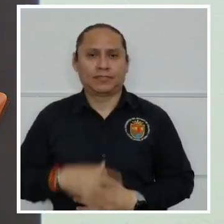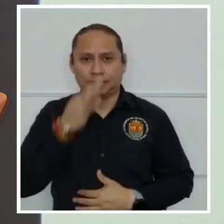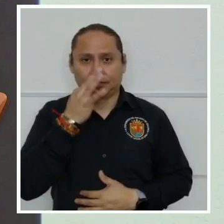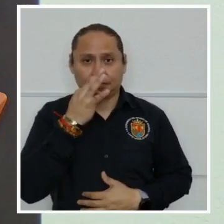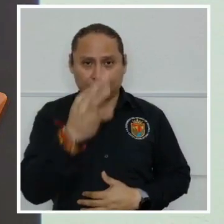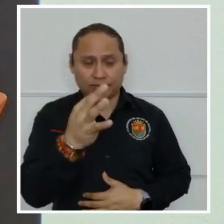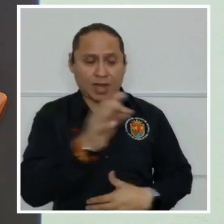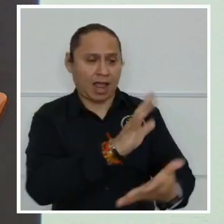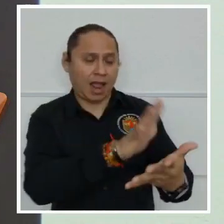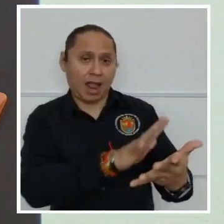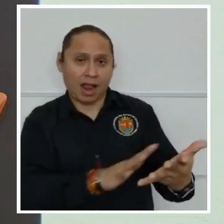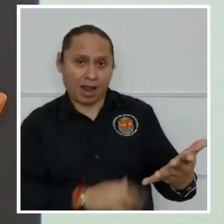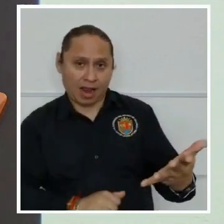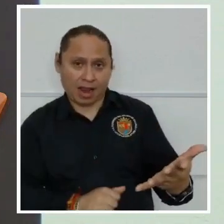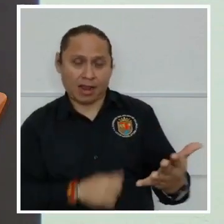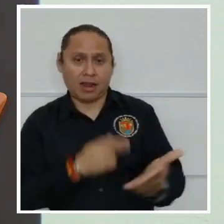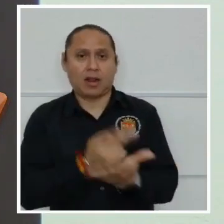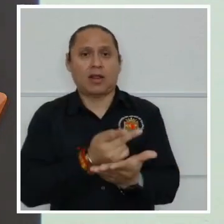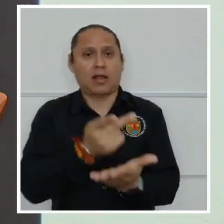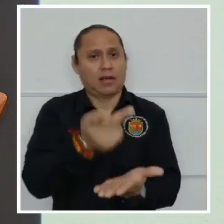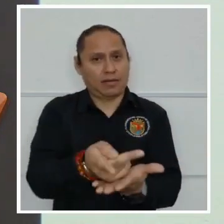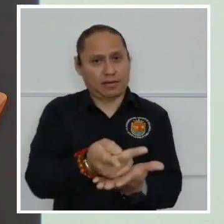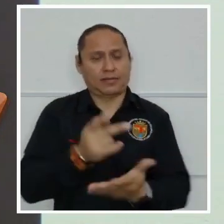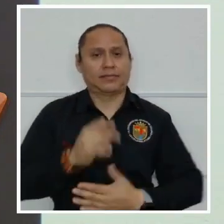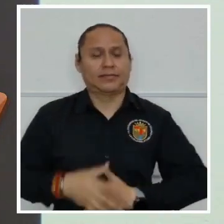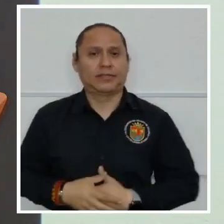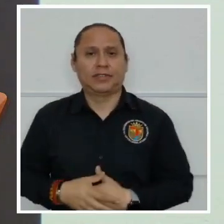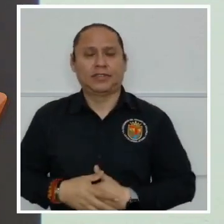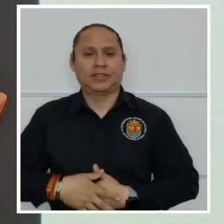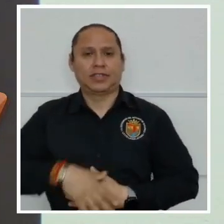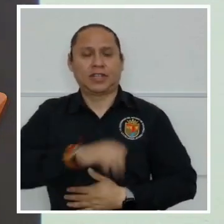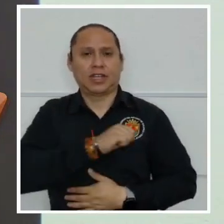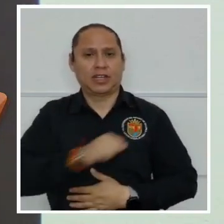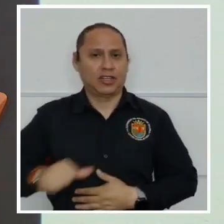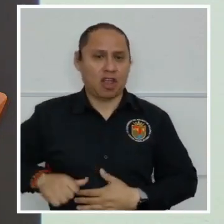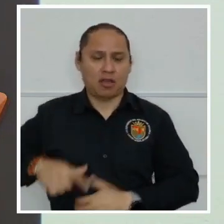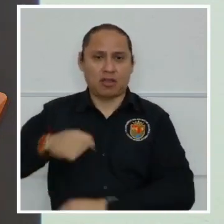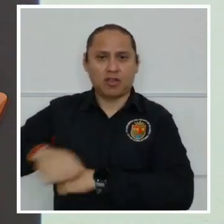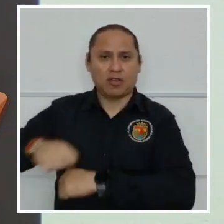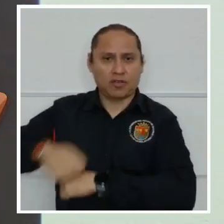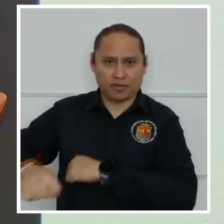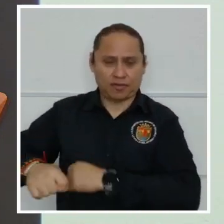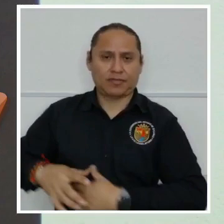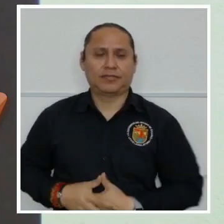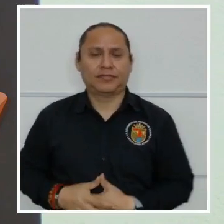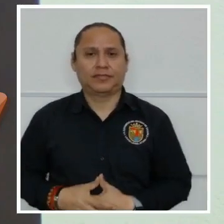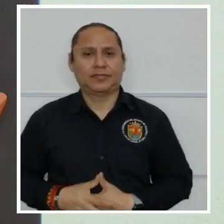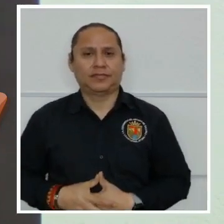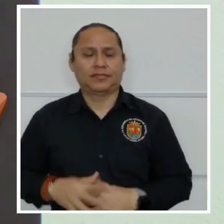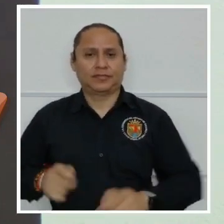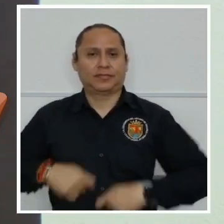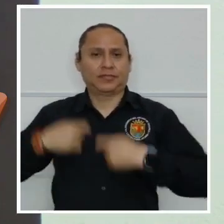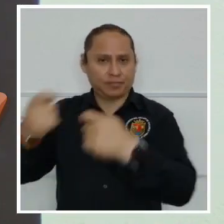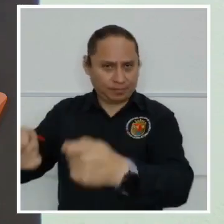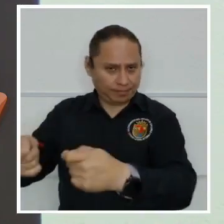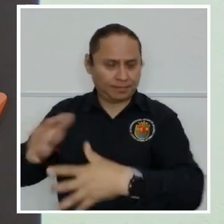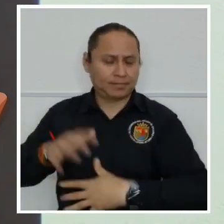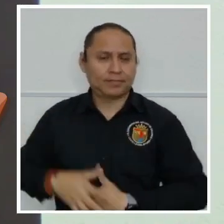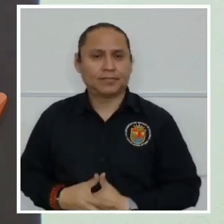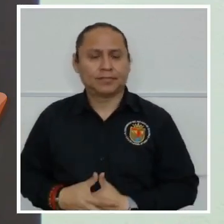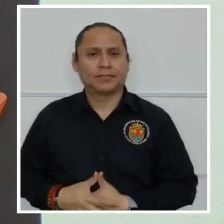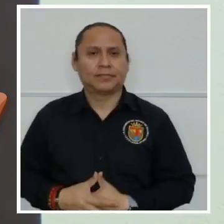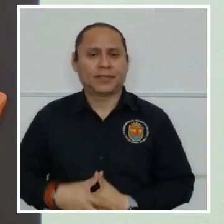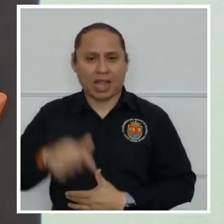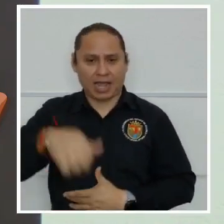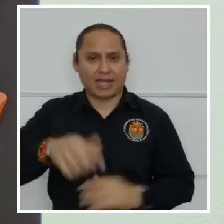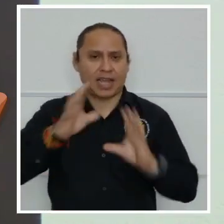quiero leer la propuesta que el Ayuntamiento de Tapachula envió